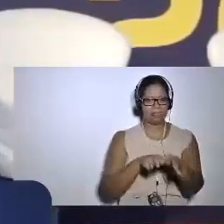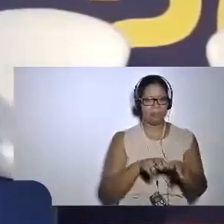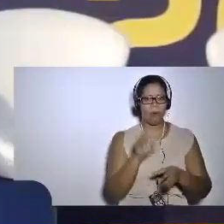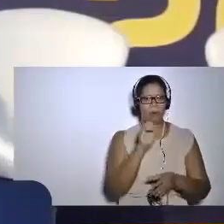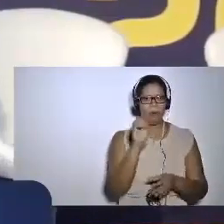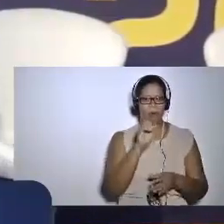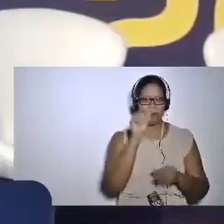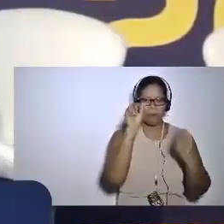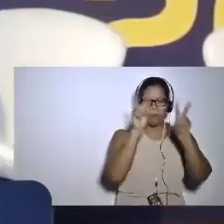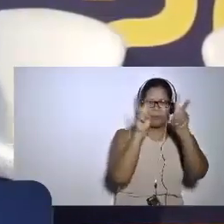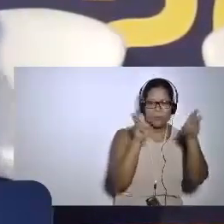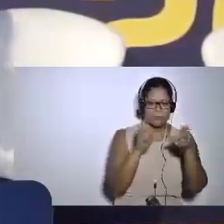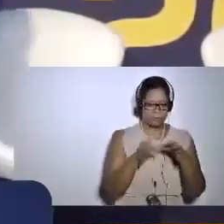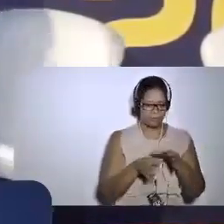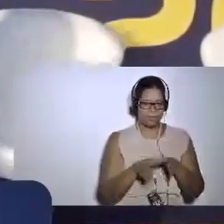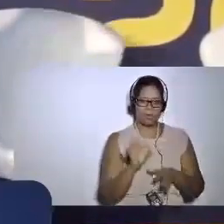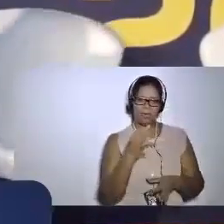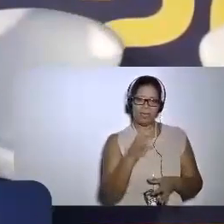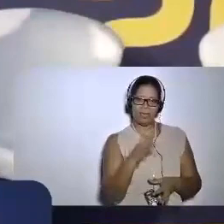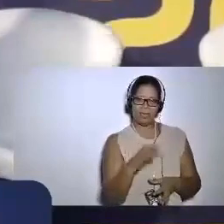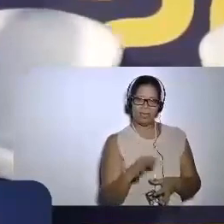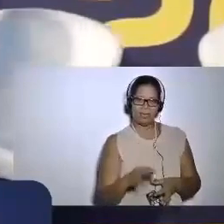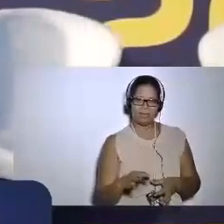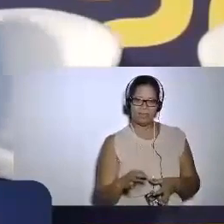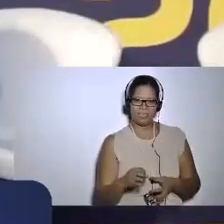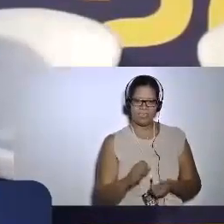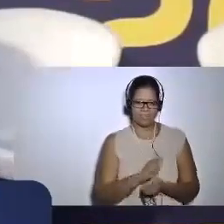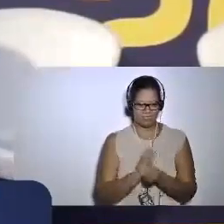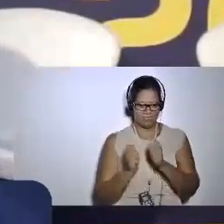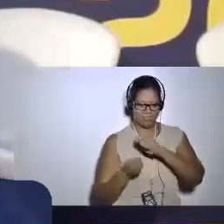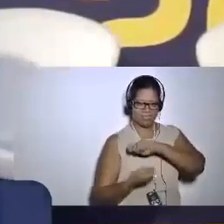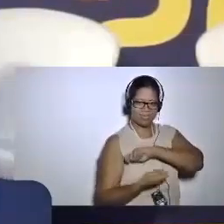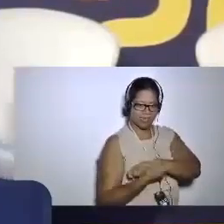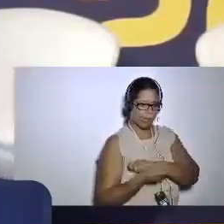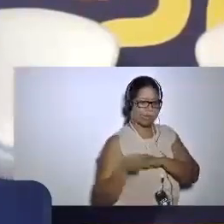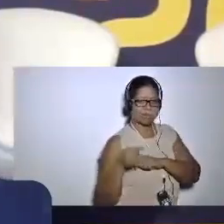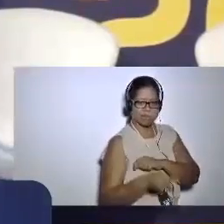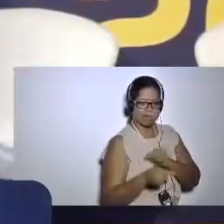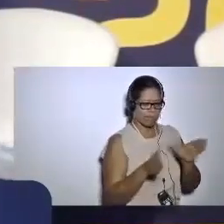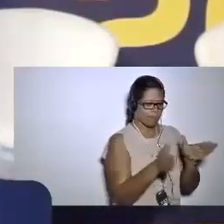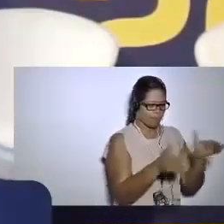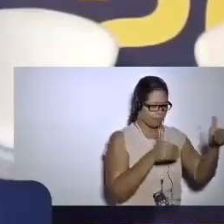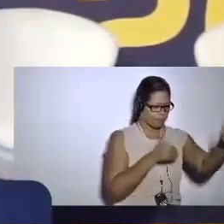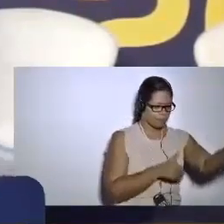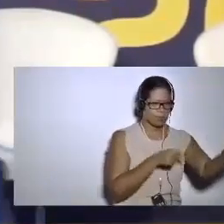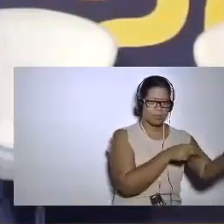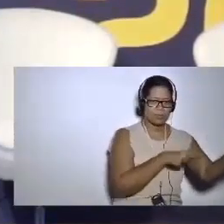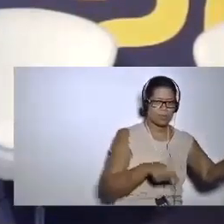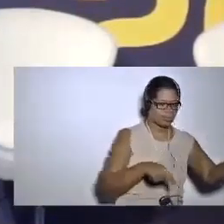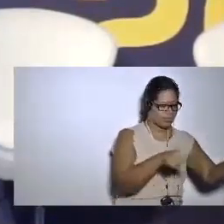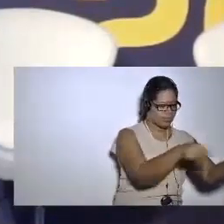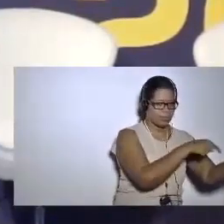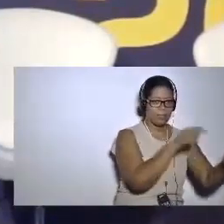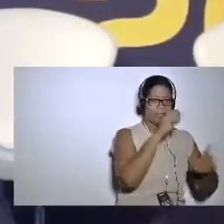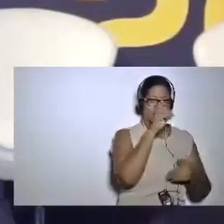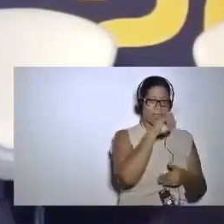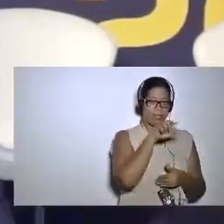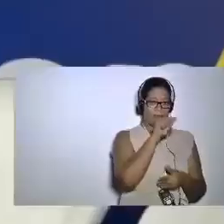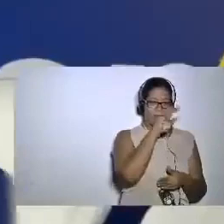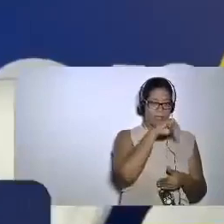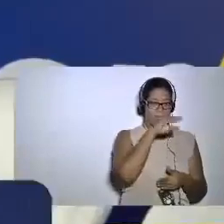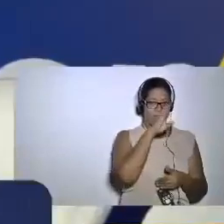de moneda, con las criptomonedas, y decían, wow, estaban utilizando estos sandboxes regulatorios para